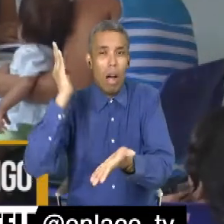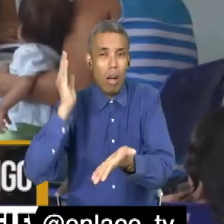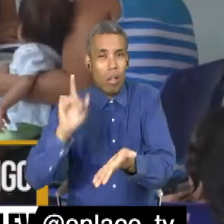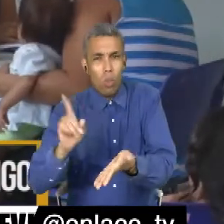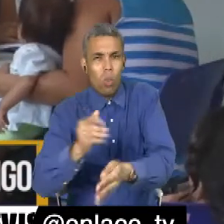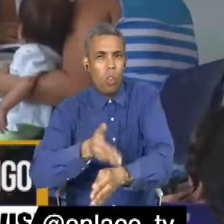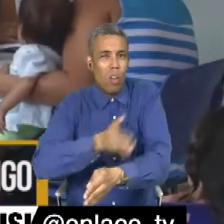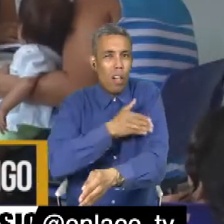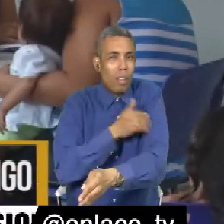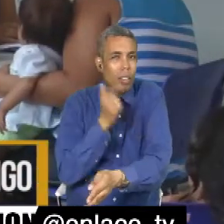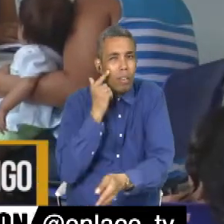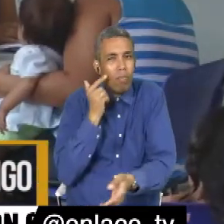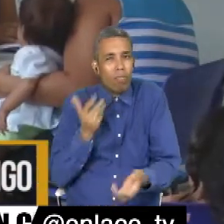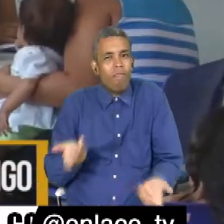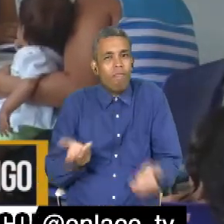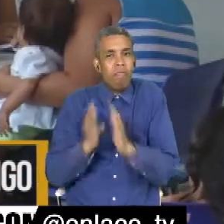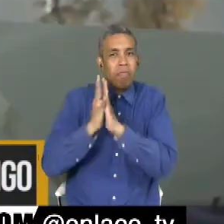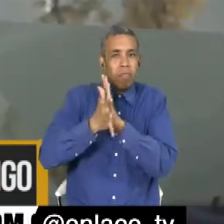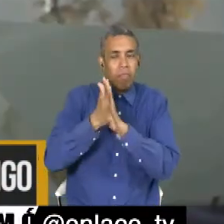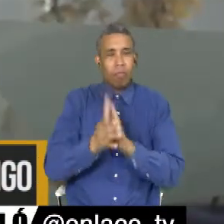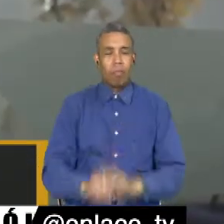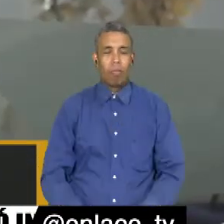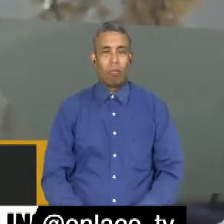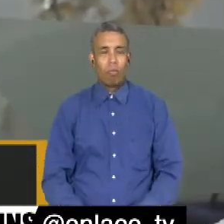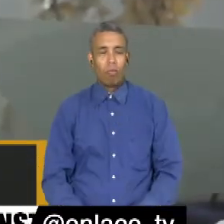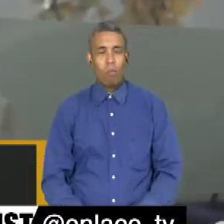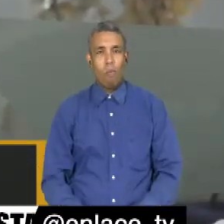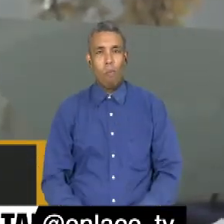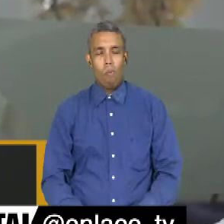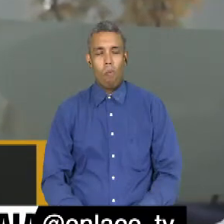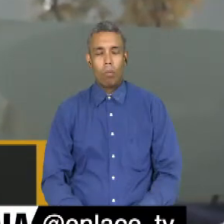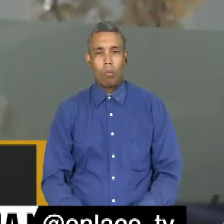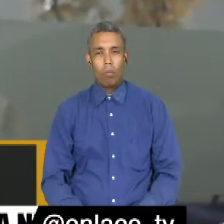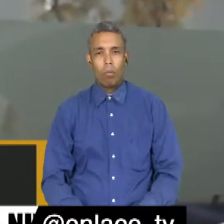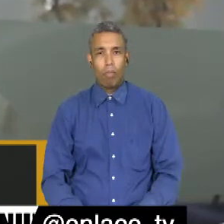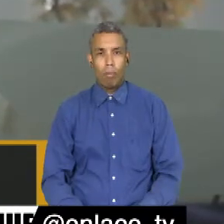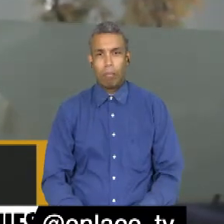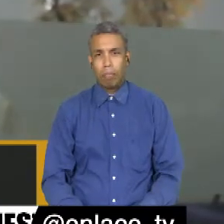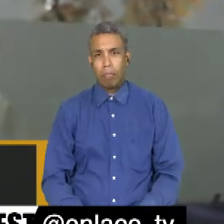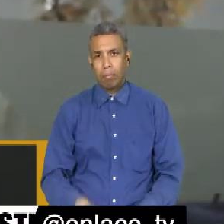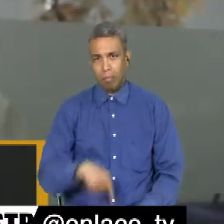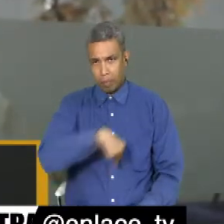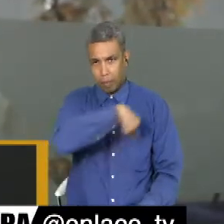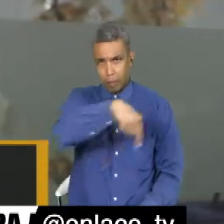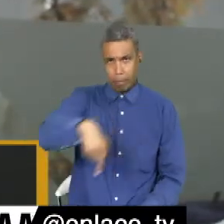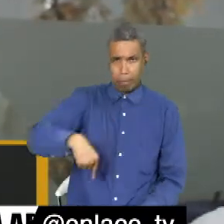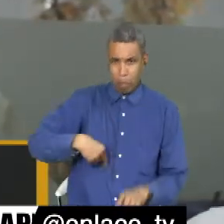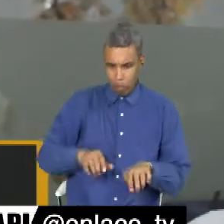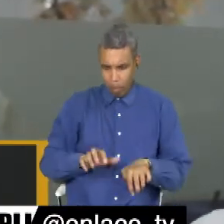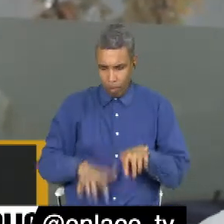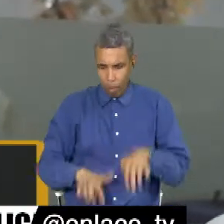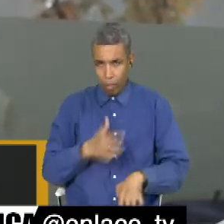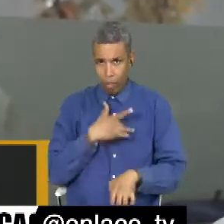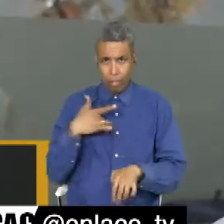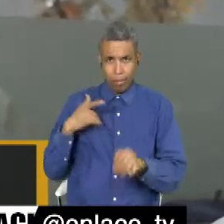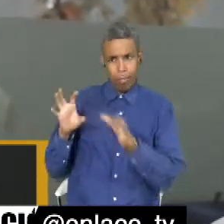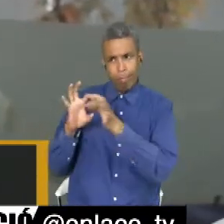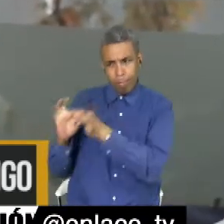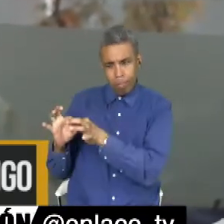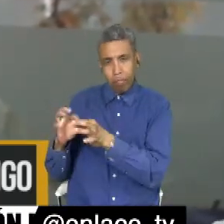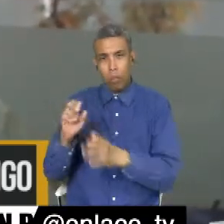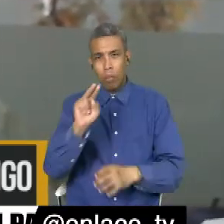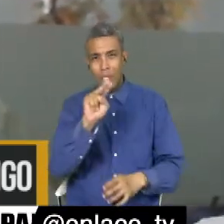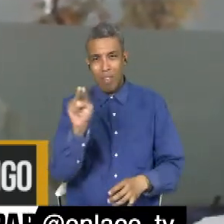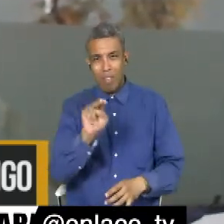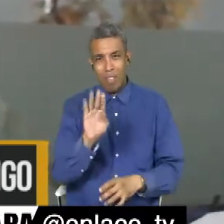tenemos invitada a la sectorial Sisben, el tema de saber qué pasa con el